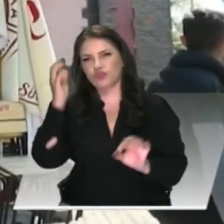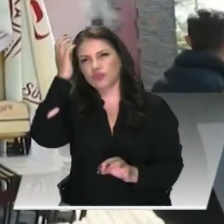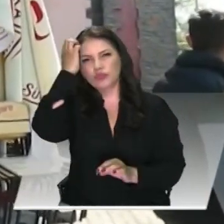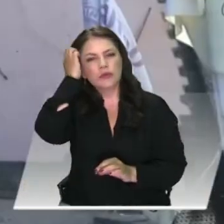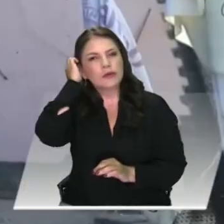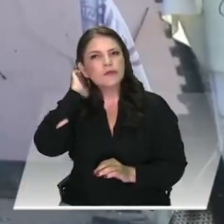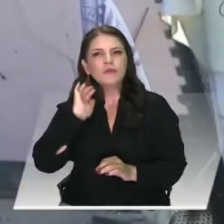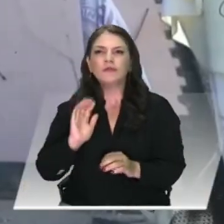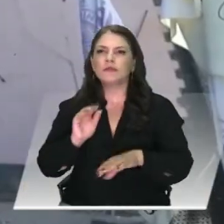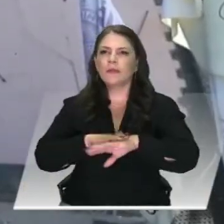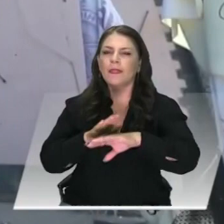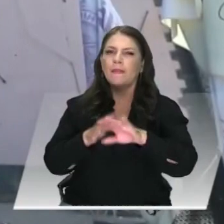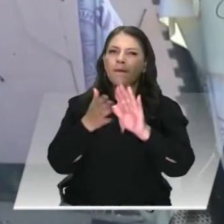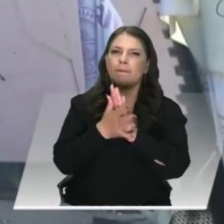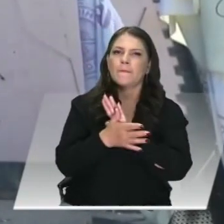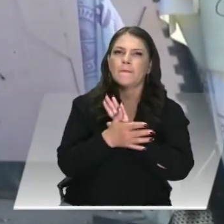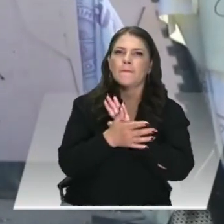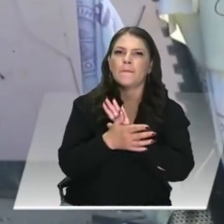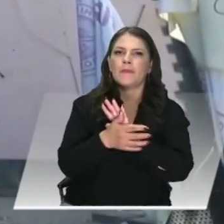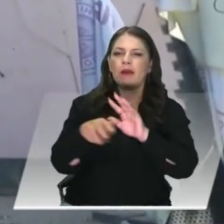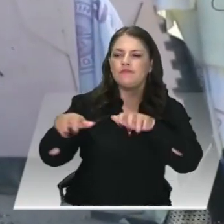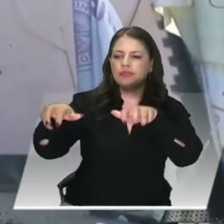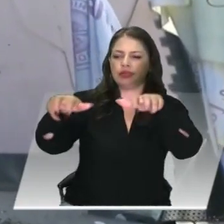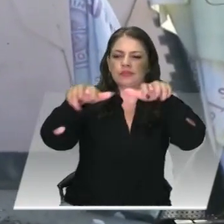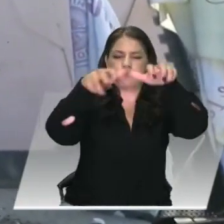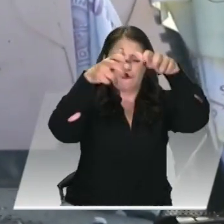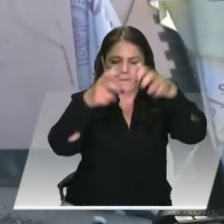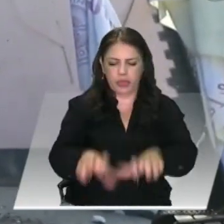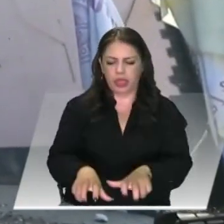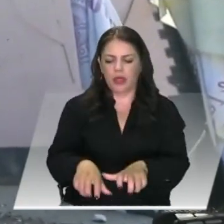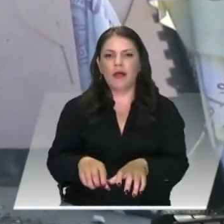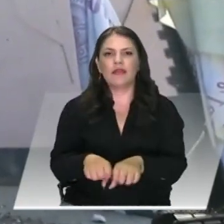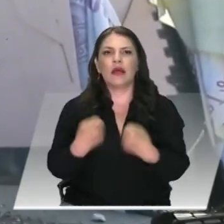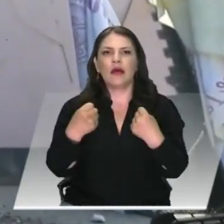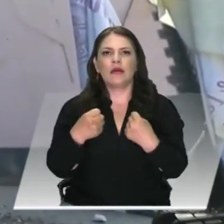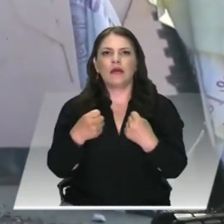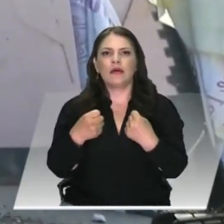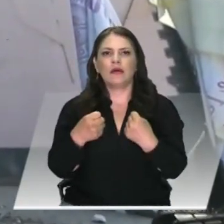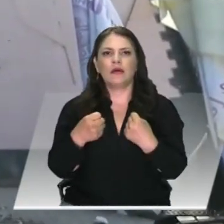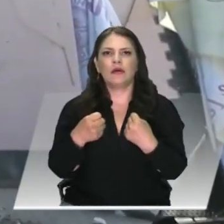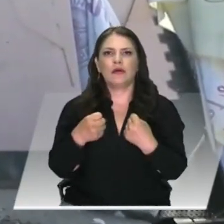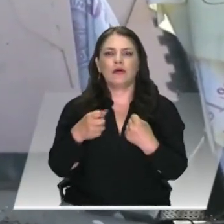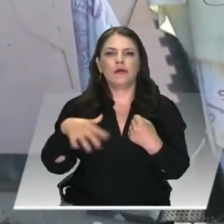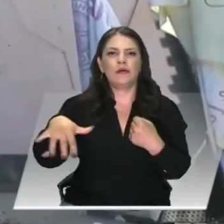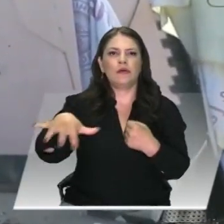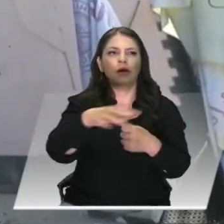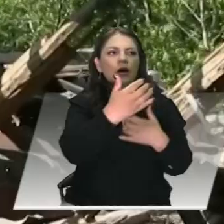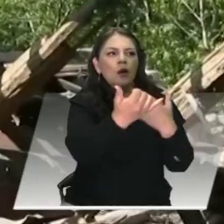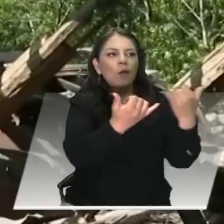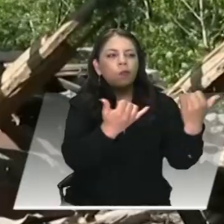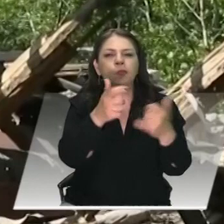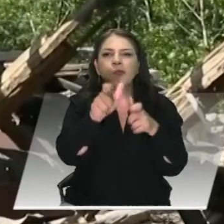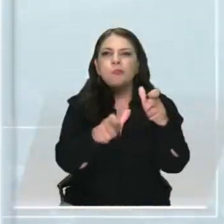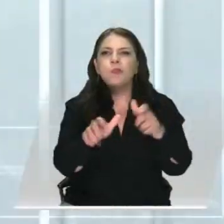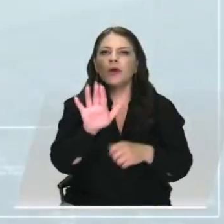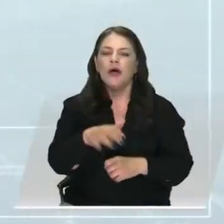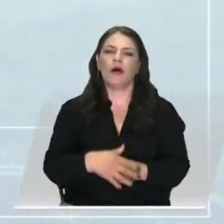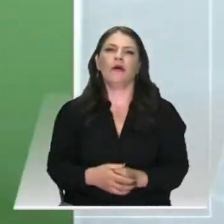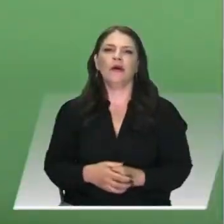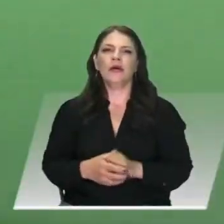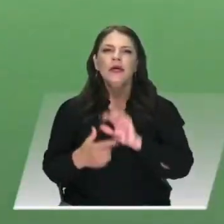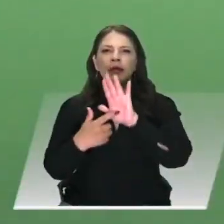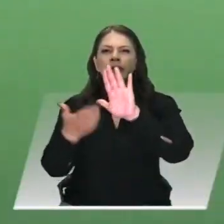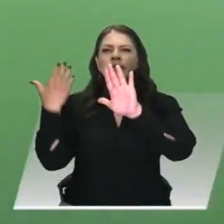municipales afirman que los restos de los drones derribados causaron daños personales y materiales en varios distritos de quiebra